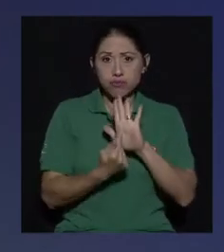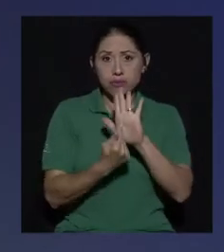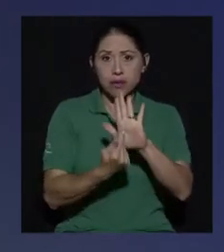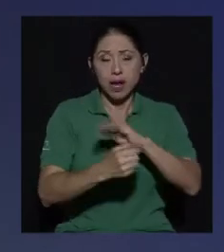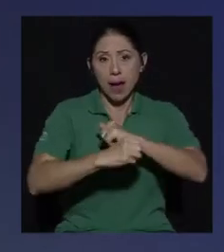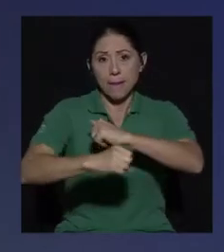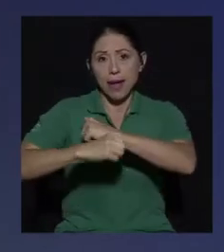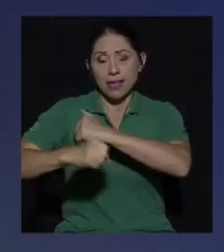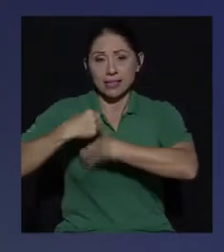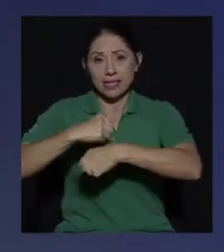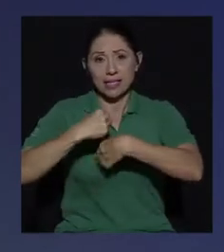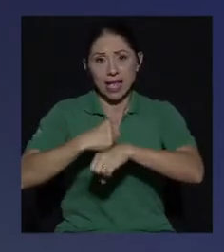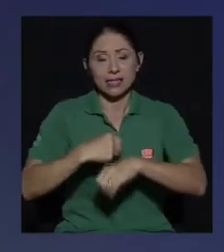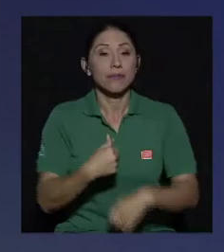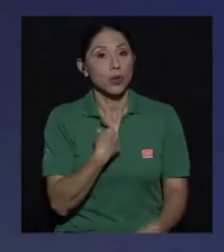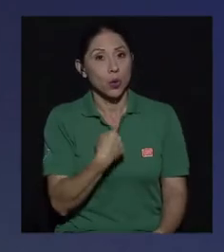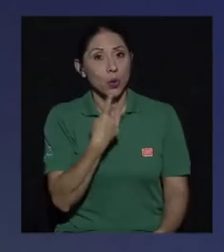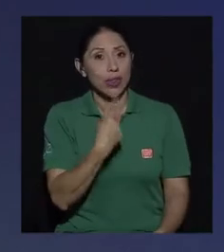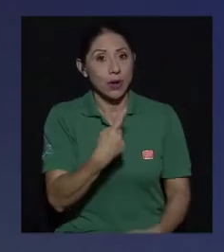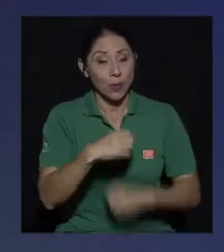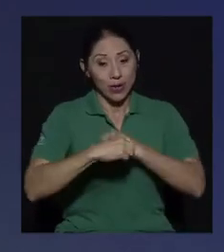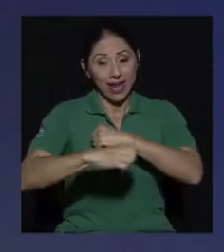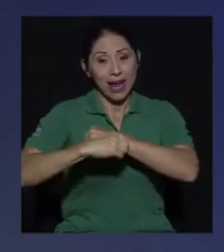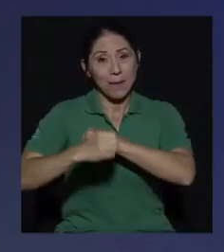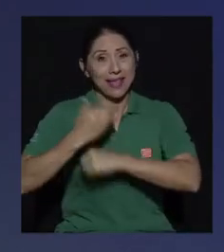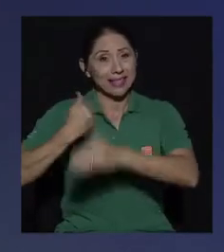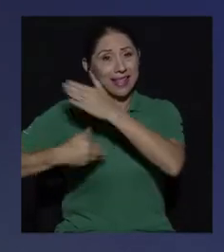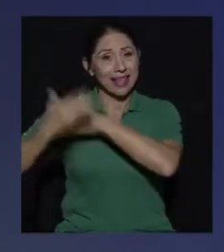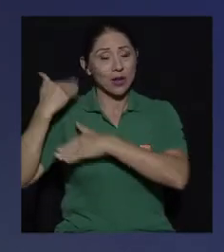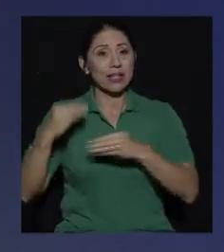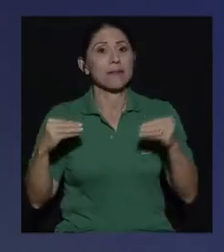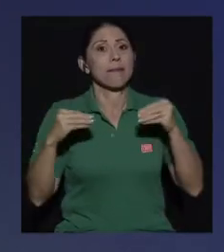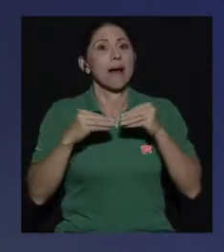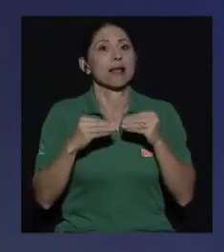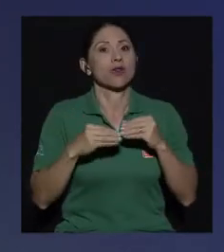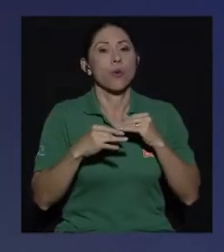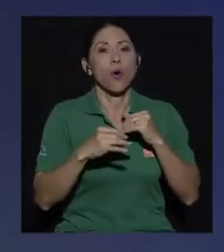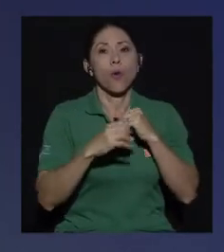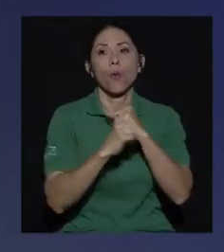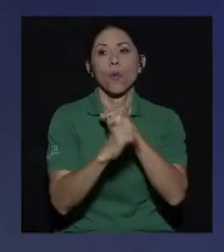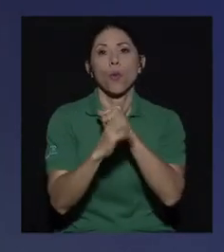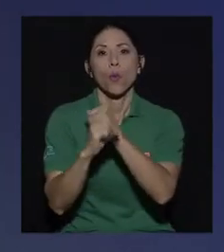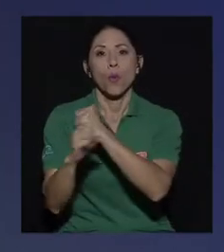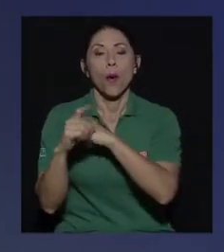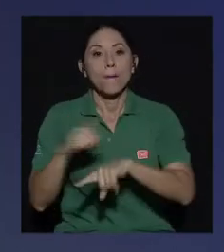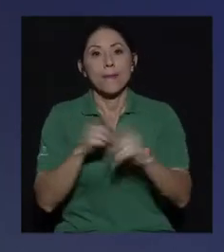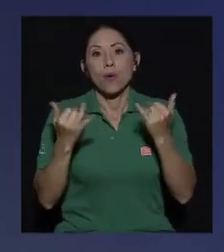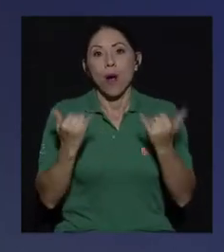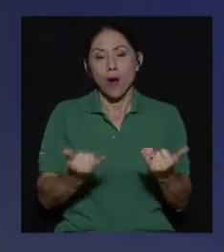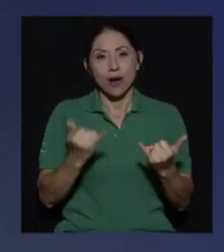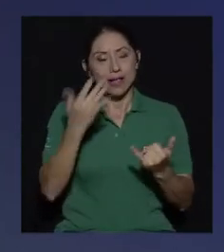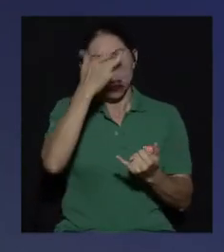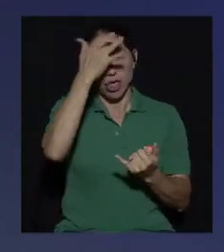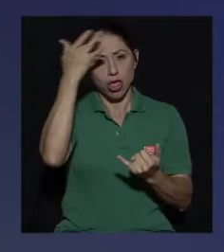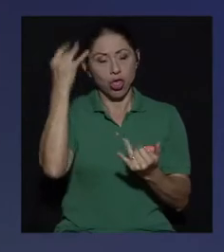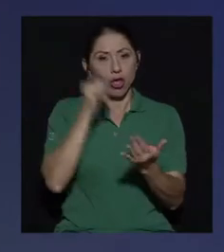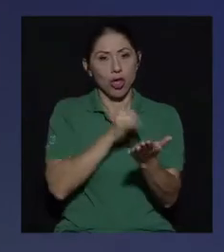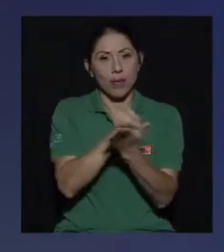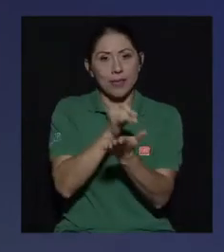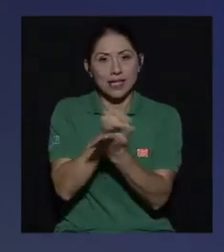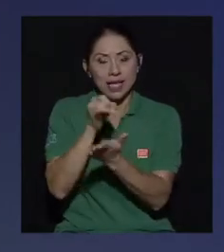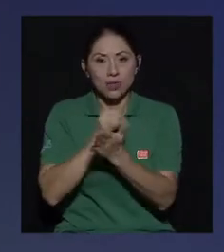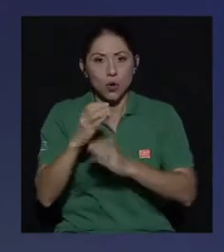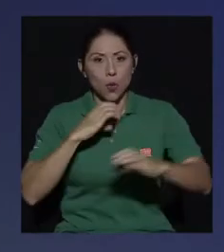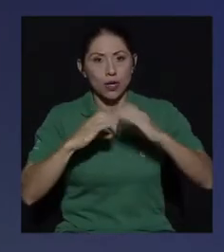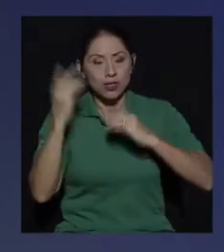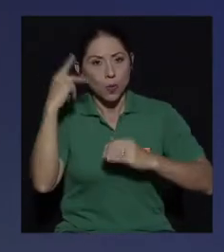hacen le digo porque en campañas anteriores se vendían más como factores publicitarios y se olvidan de este factor de investigación